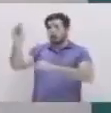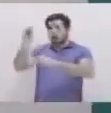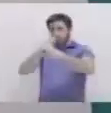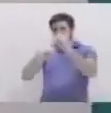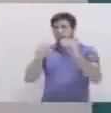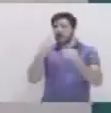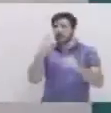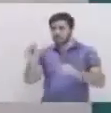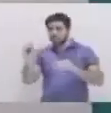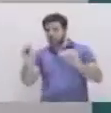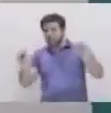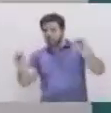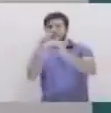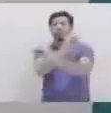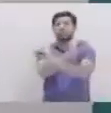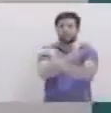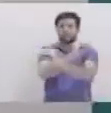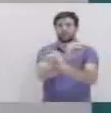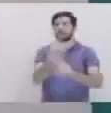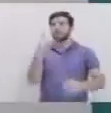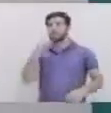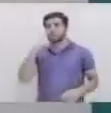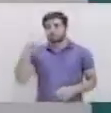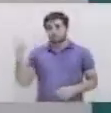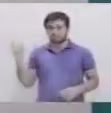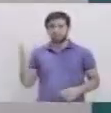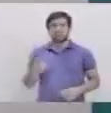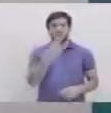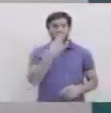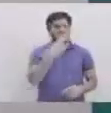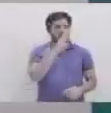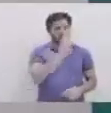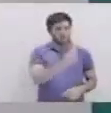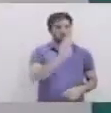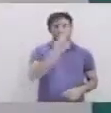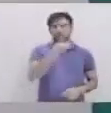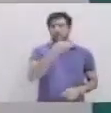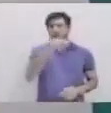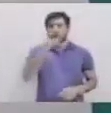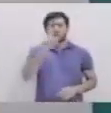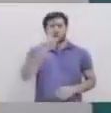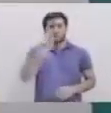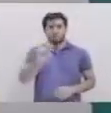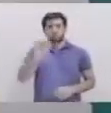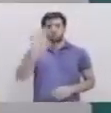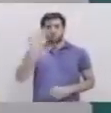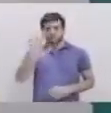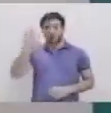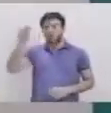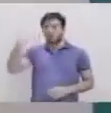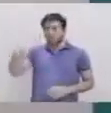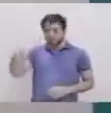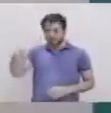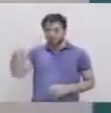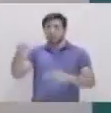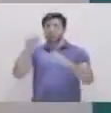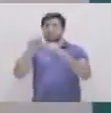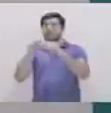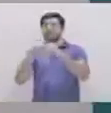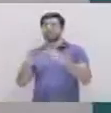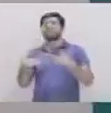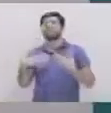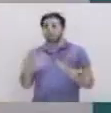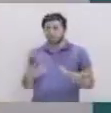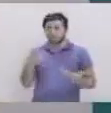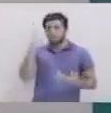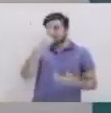para que esta hipotenusa nos quede en un solo lugar, de esta manera, y tenemos 1.5